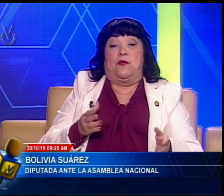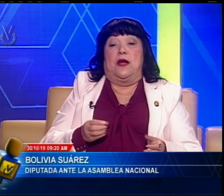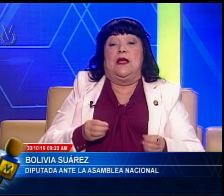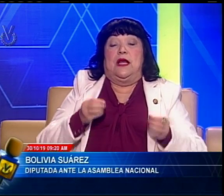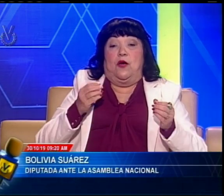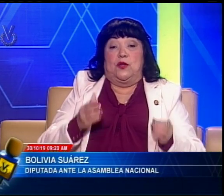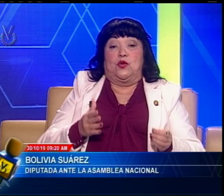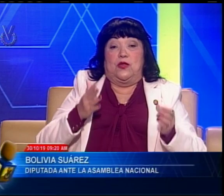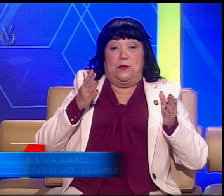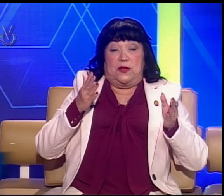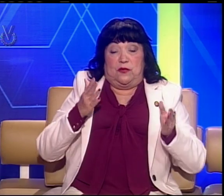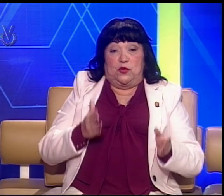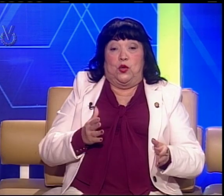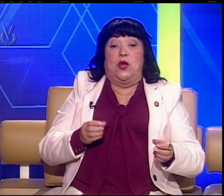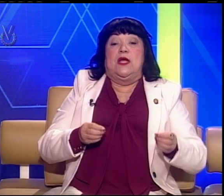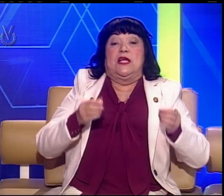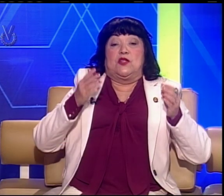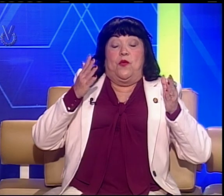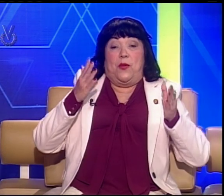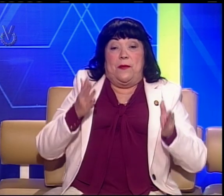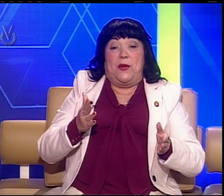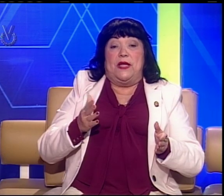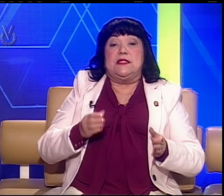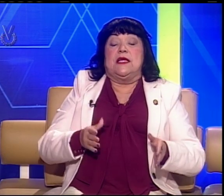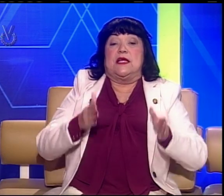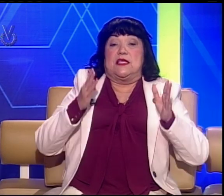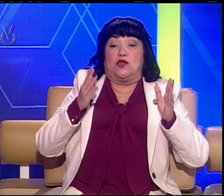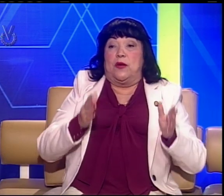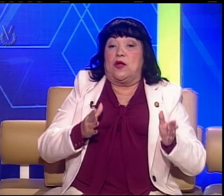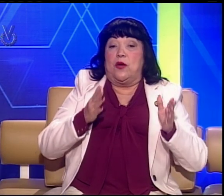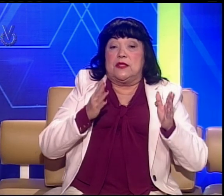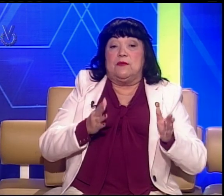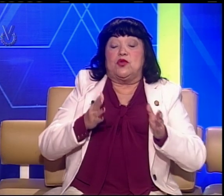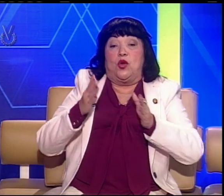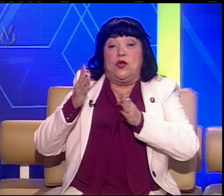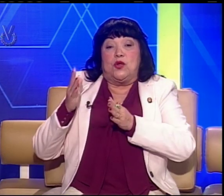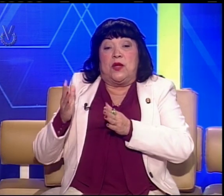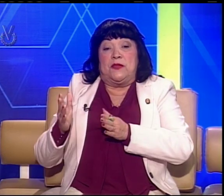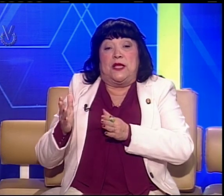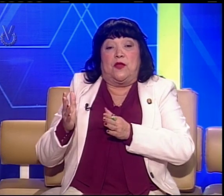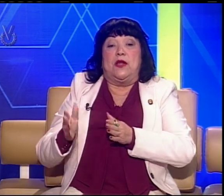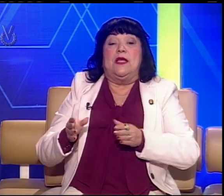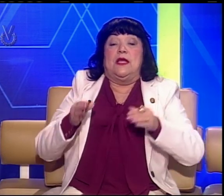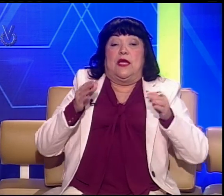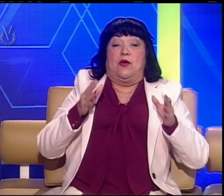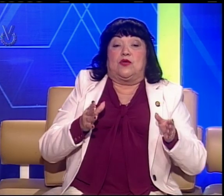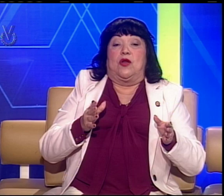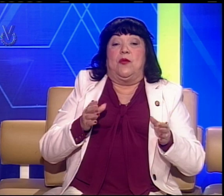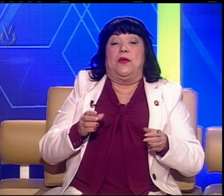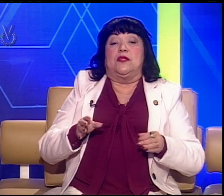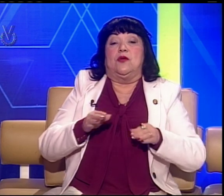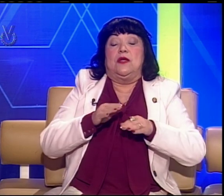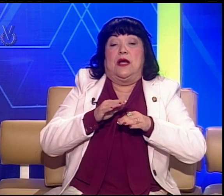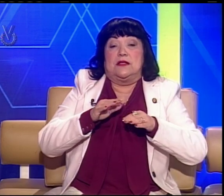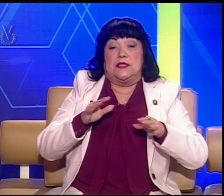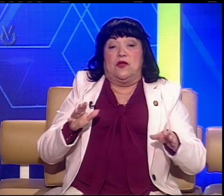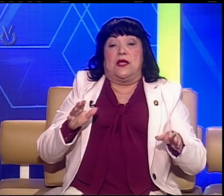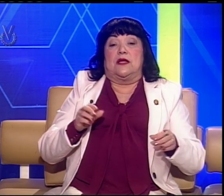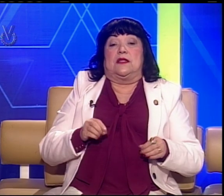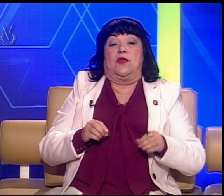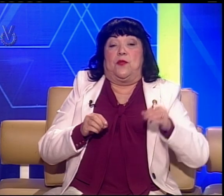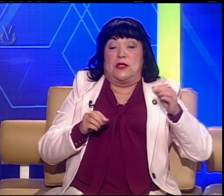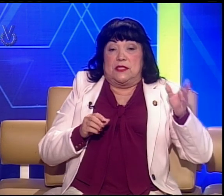para formar la juventud del futuro. Ese es un plan país que se toma en cuenta todos los indicadores que en los actuales momentos han